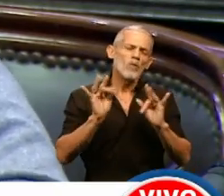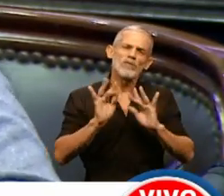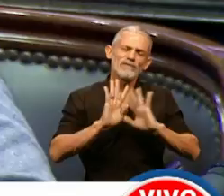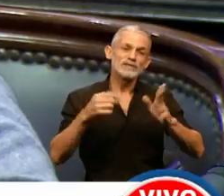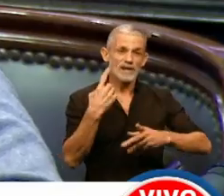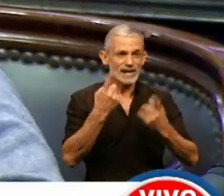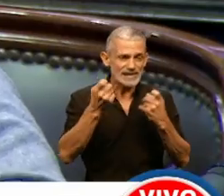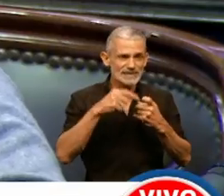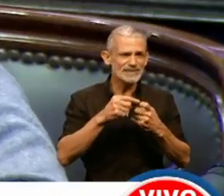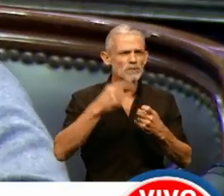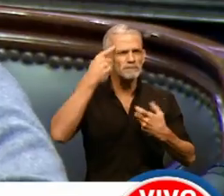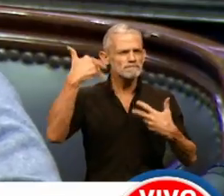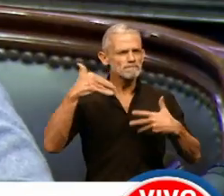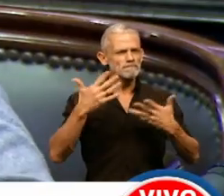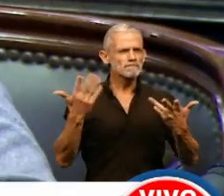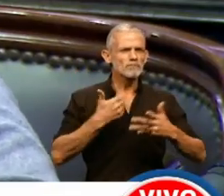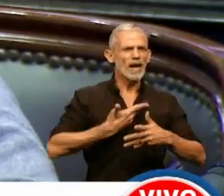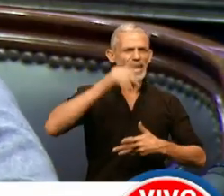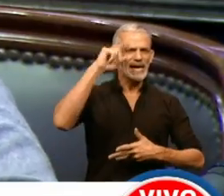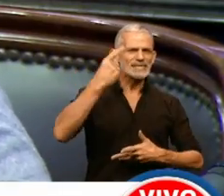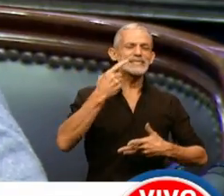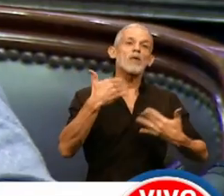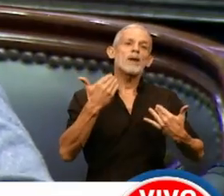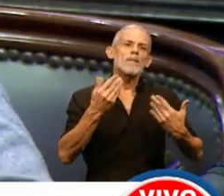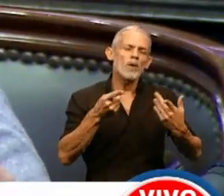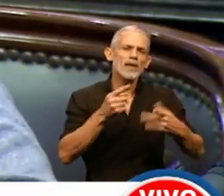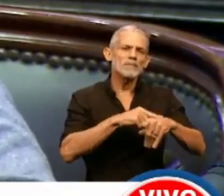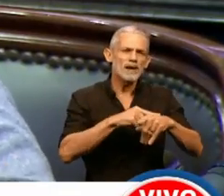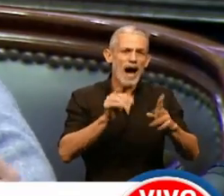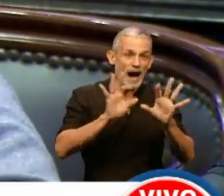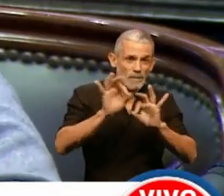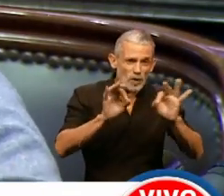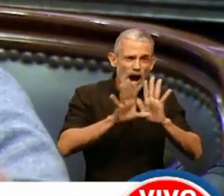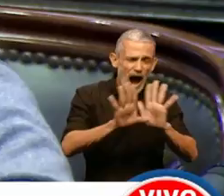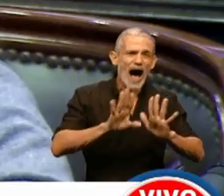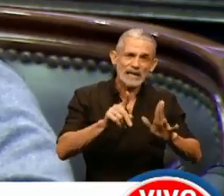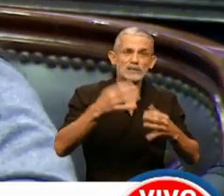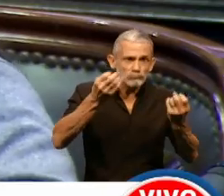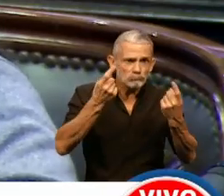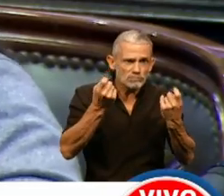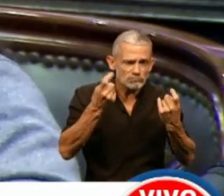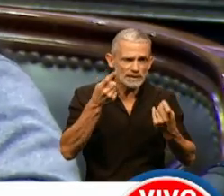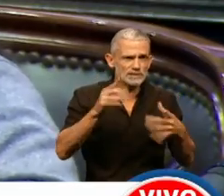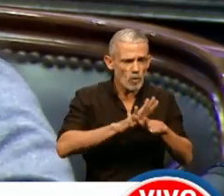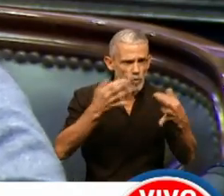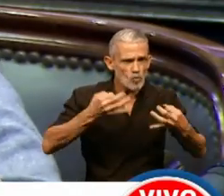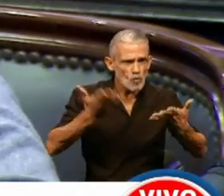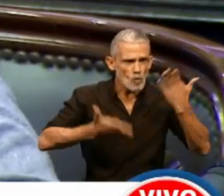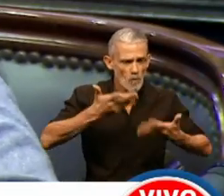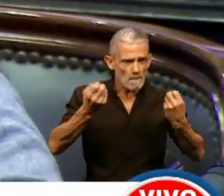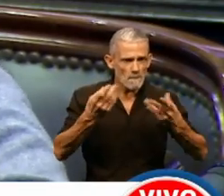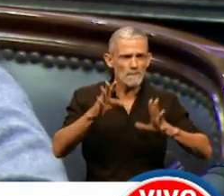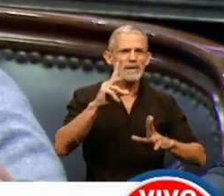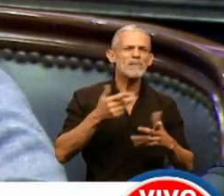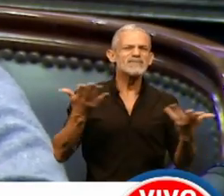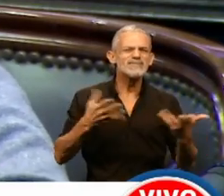necesitamos la inteligencia del estado para poder sostener este tipo de políticas que son necesarias y justas pero que